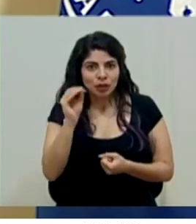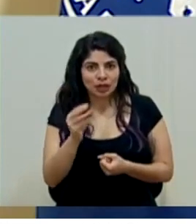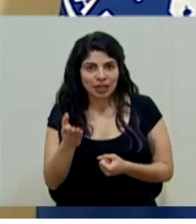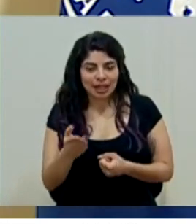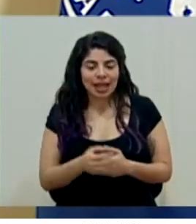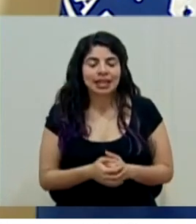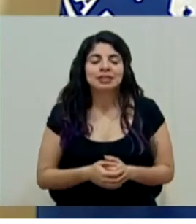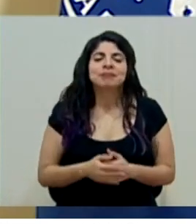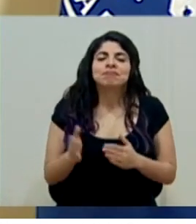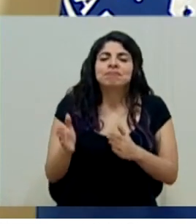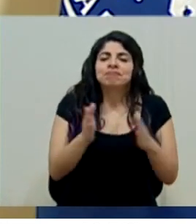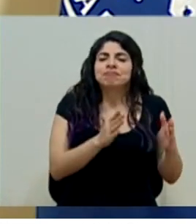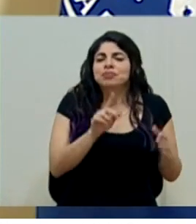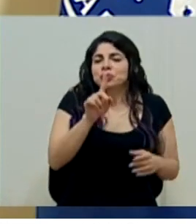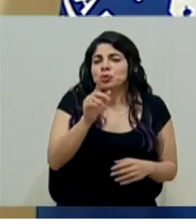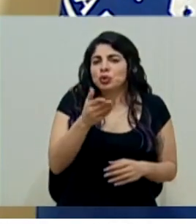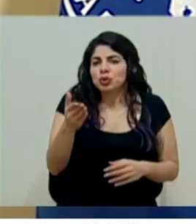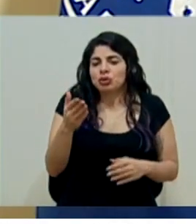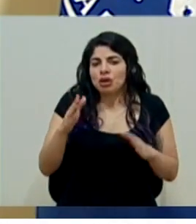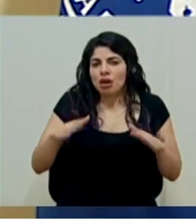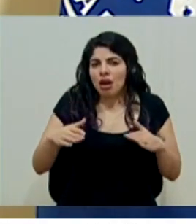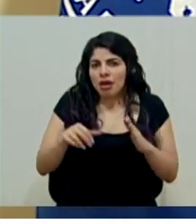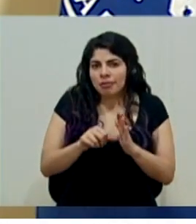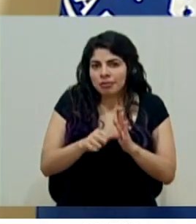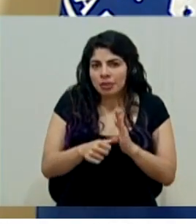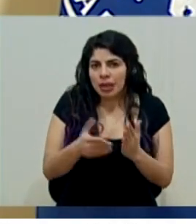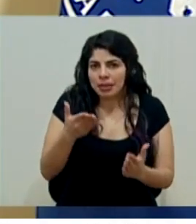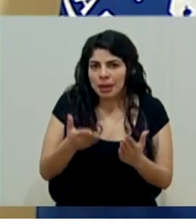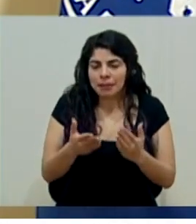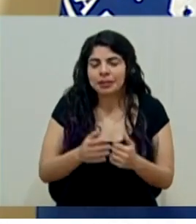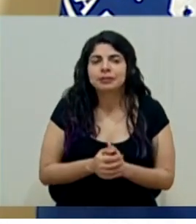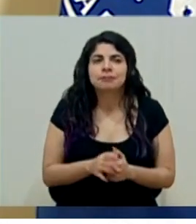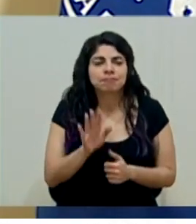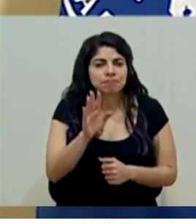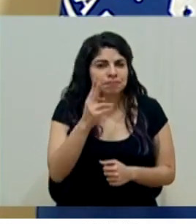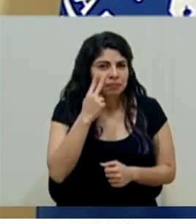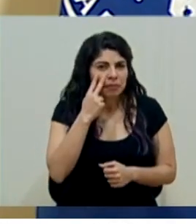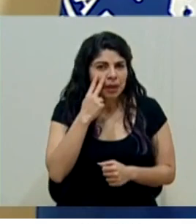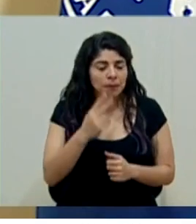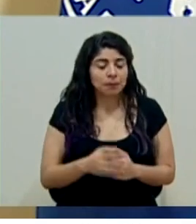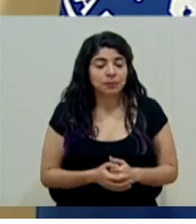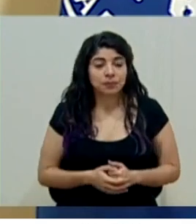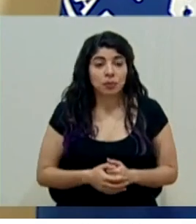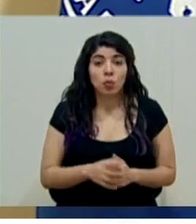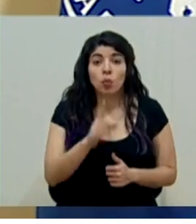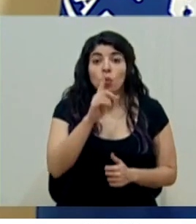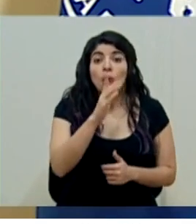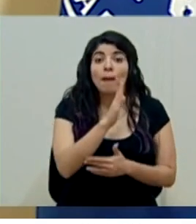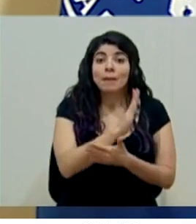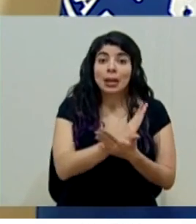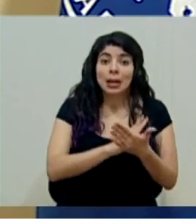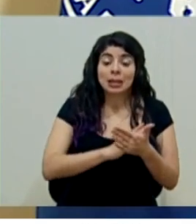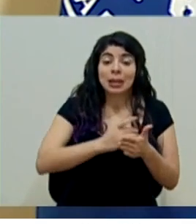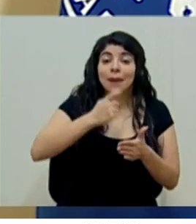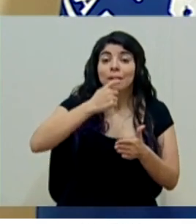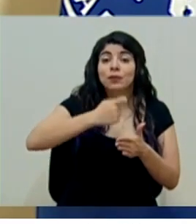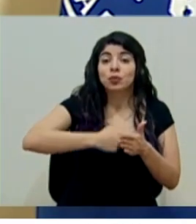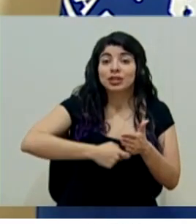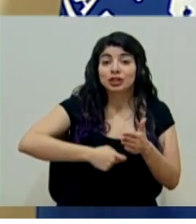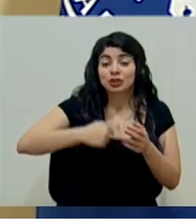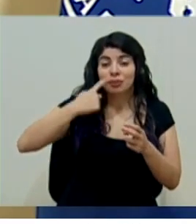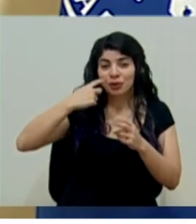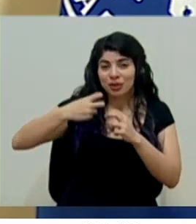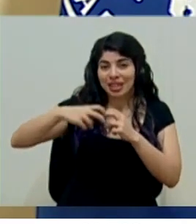cosa que tal vez no hemos enfatizado. A ver, una parte del impuesto de las